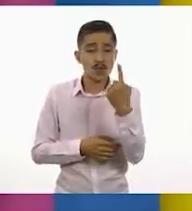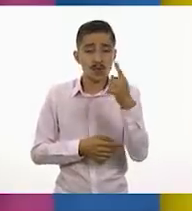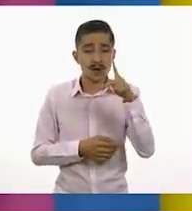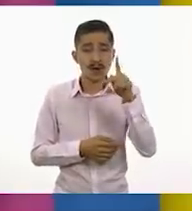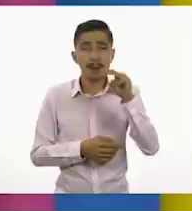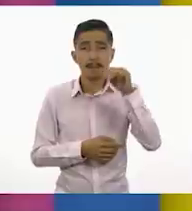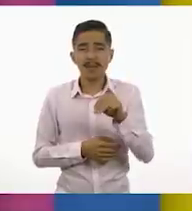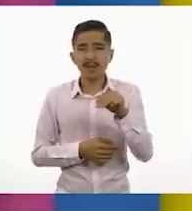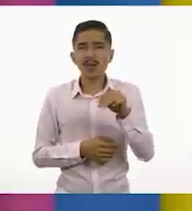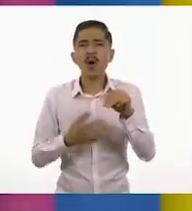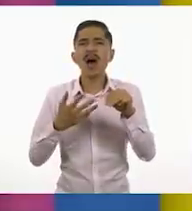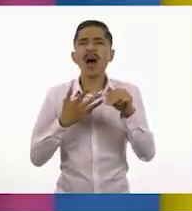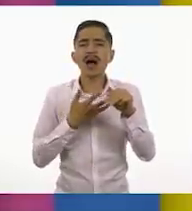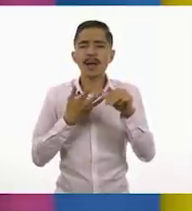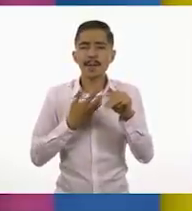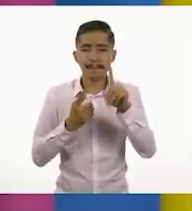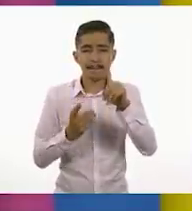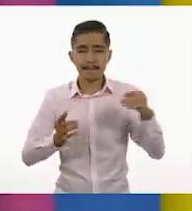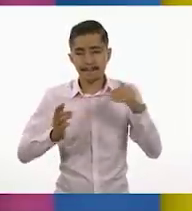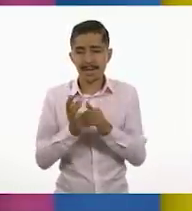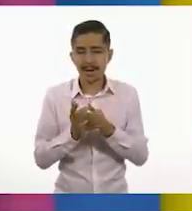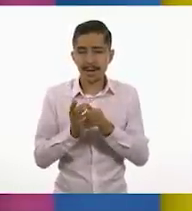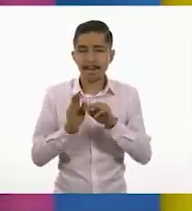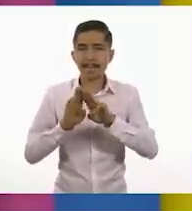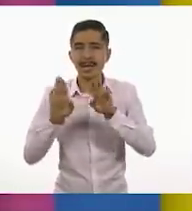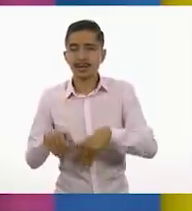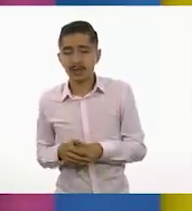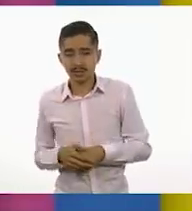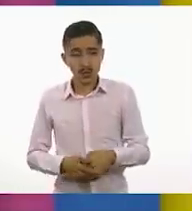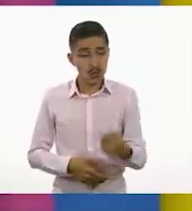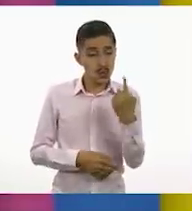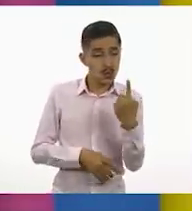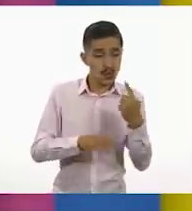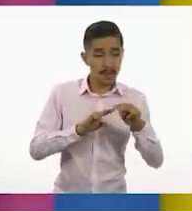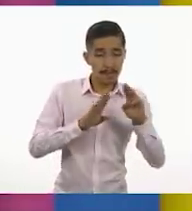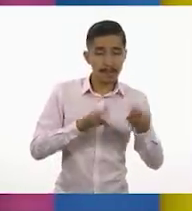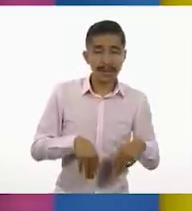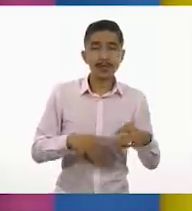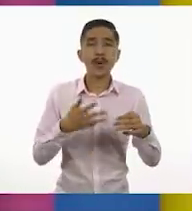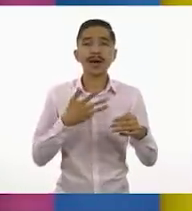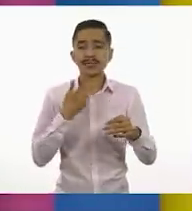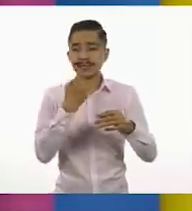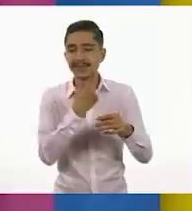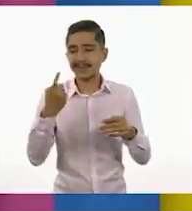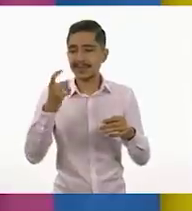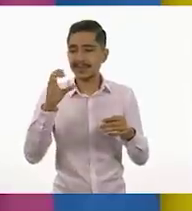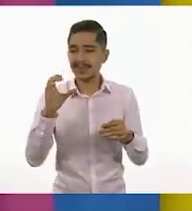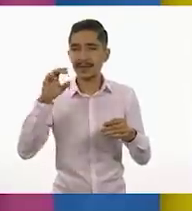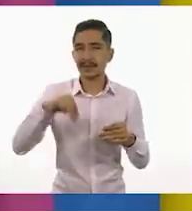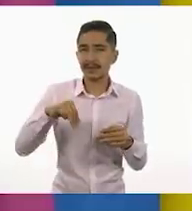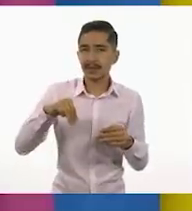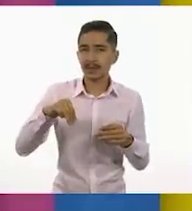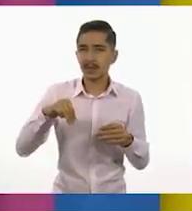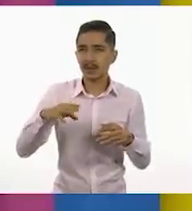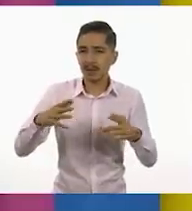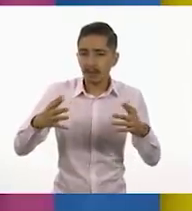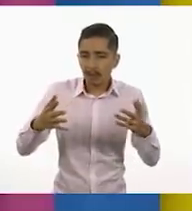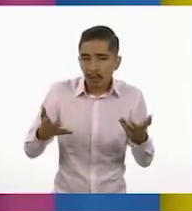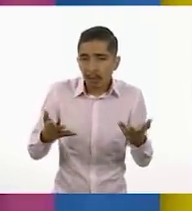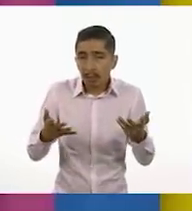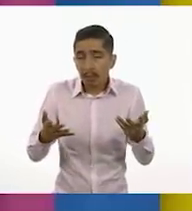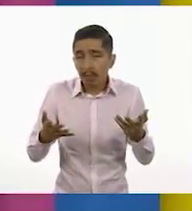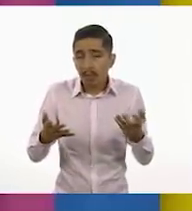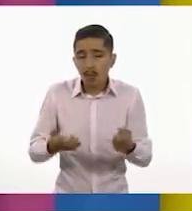kilómetro hay 1000 metros. Sí. Y en 1 metro hay 100 centímetros. Entonces,